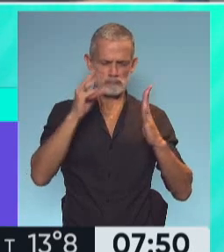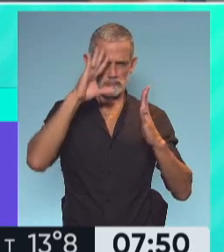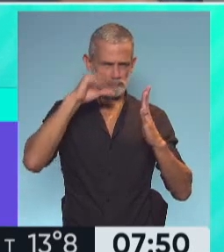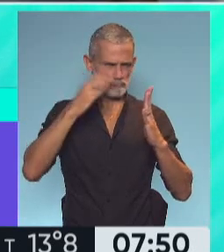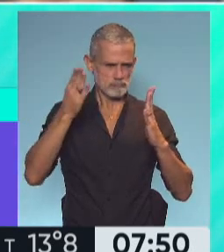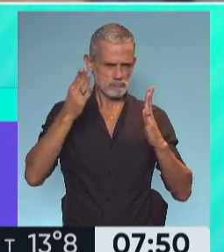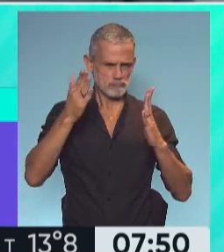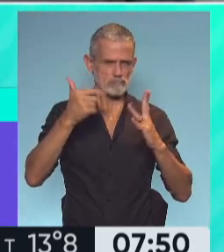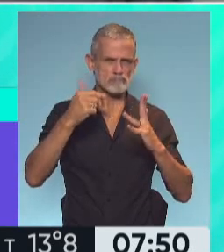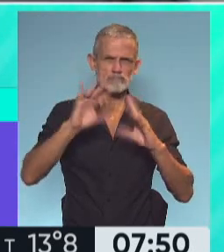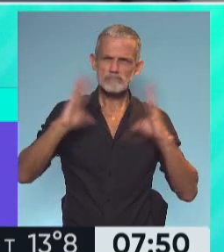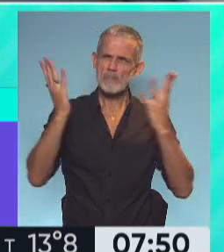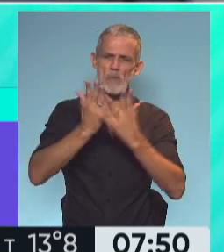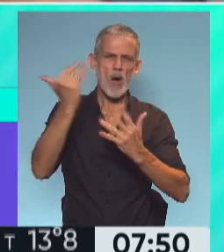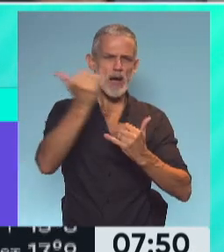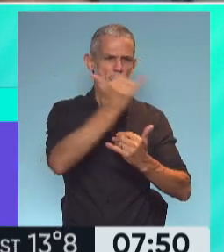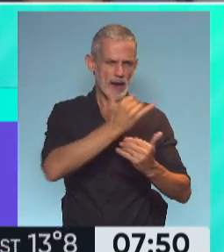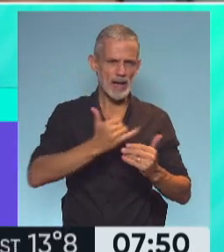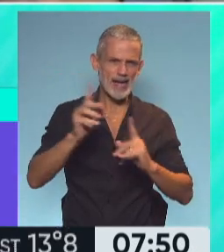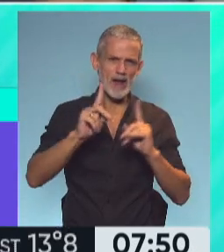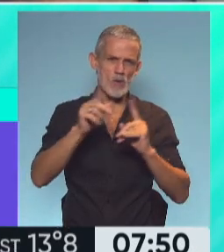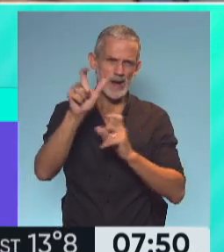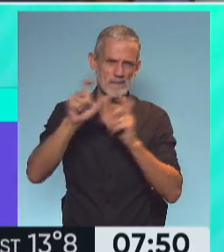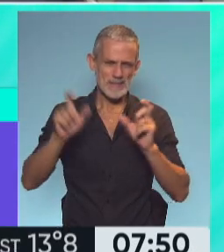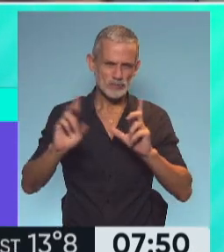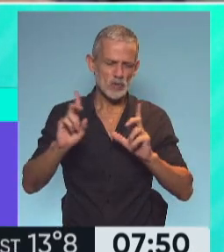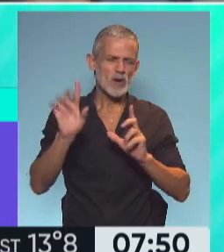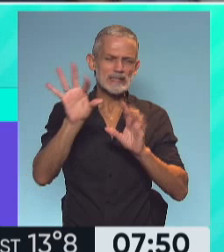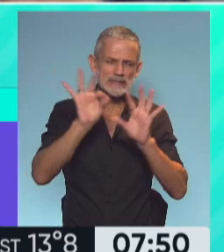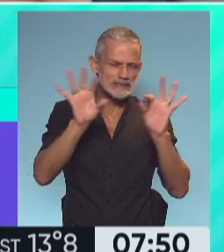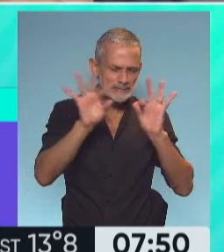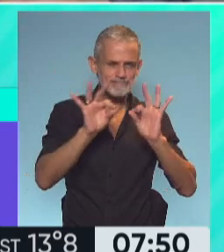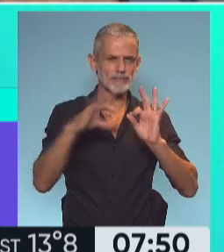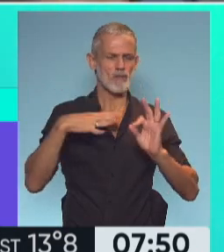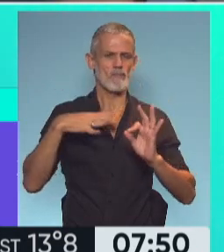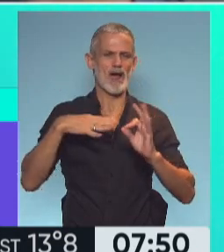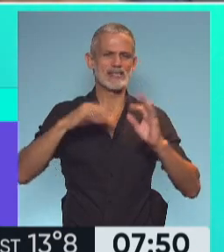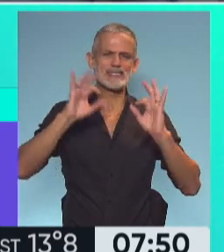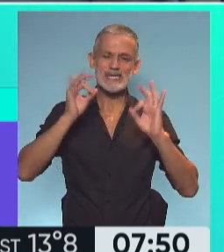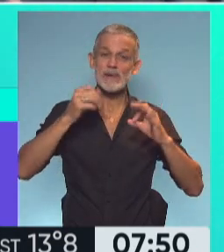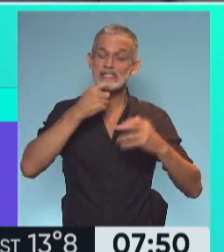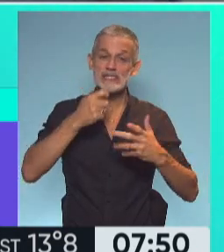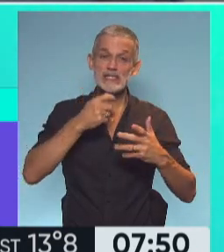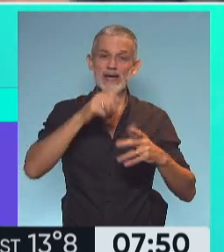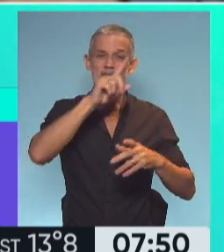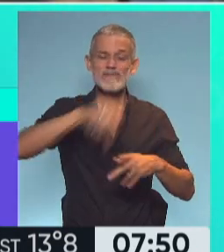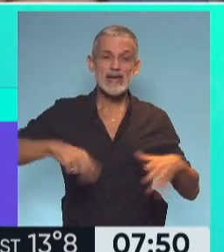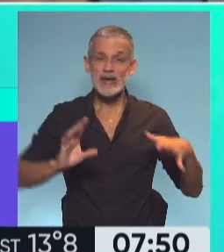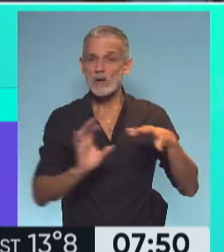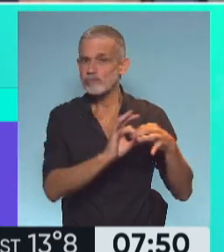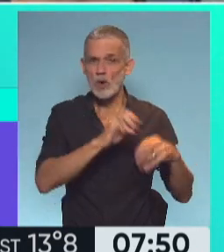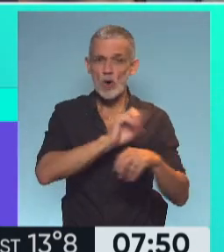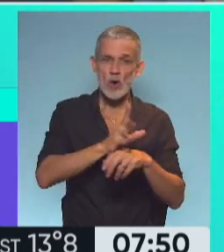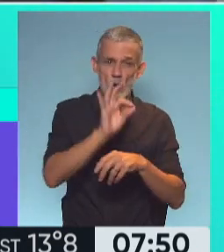reportando a lo largo del mundo en algunos pacientes, aunque todavía no podemos terminar de determinar si son consecuencia del virus o